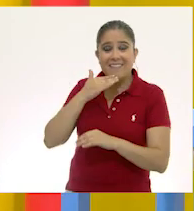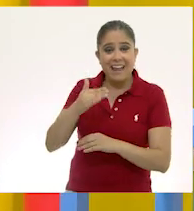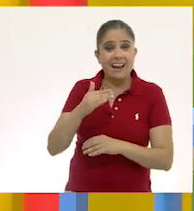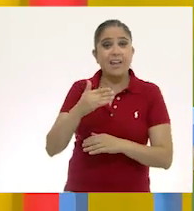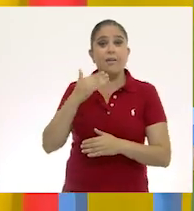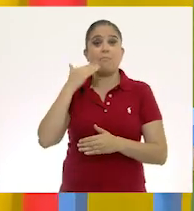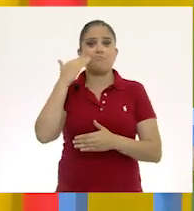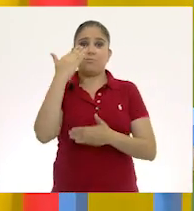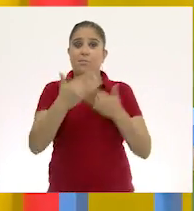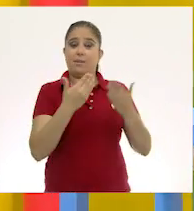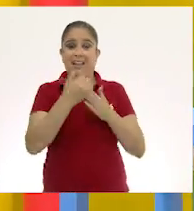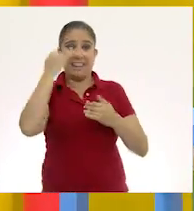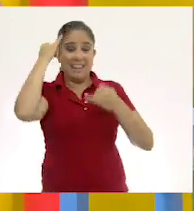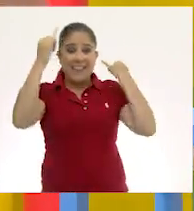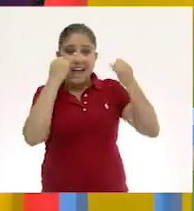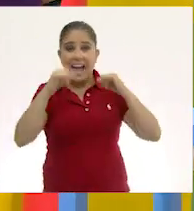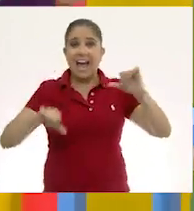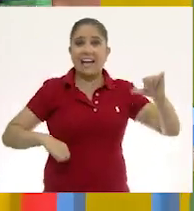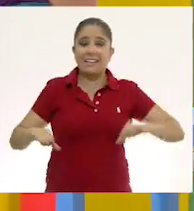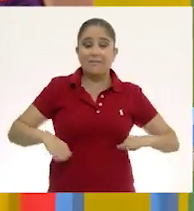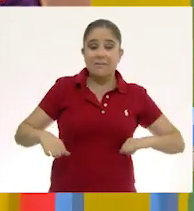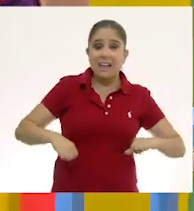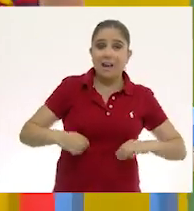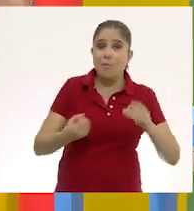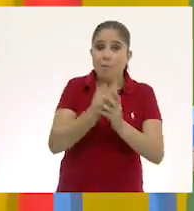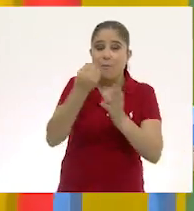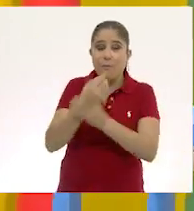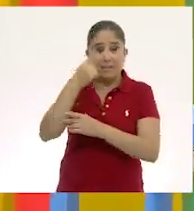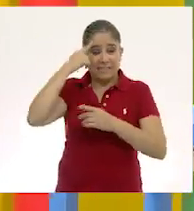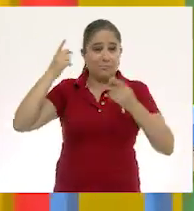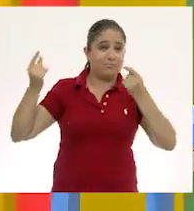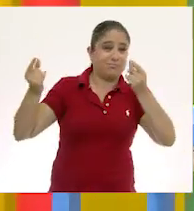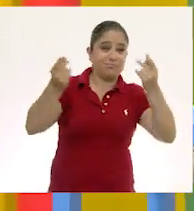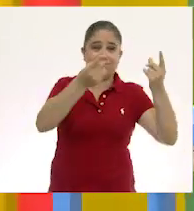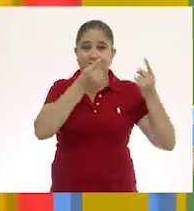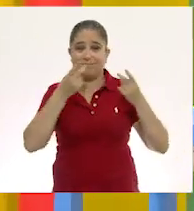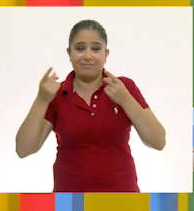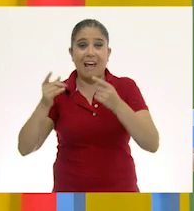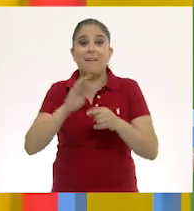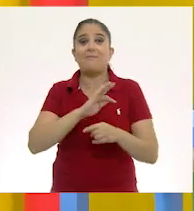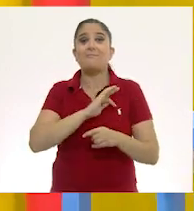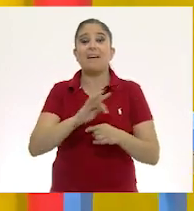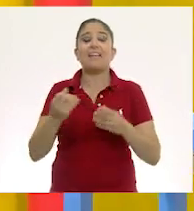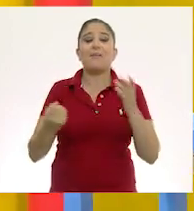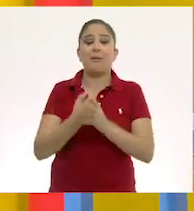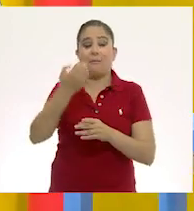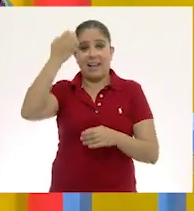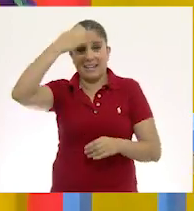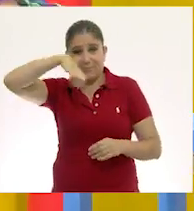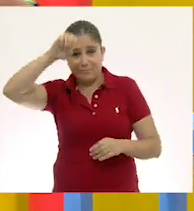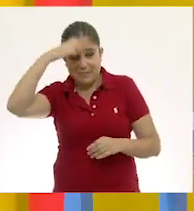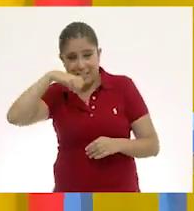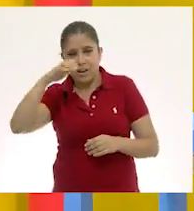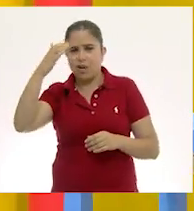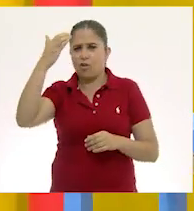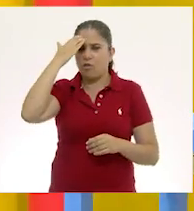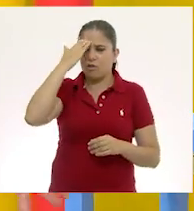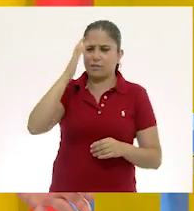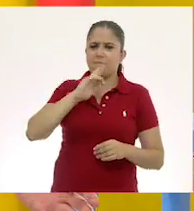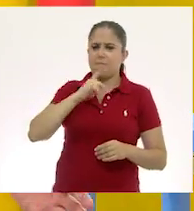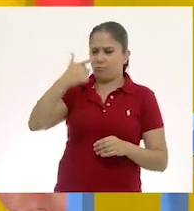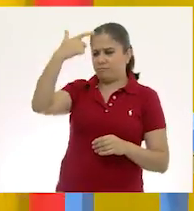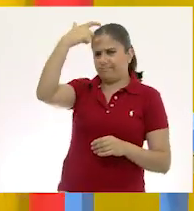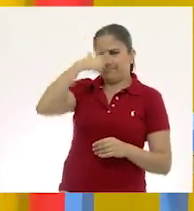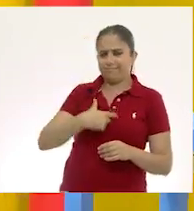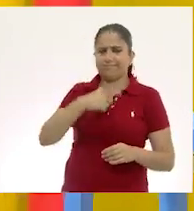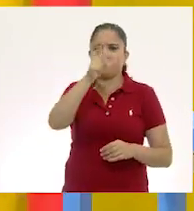ideas y actividades diferentes mantiene nuestra mente activa y nos permite vivir nuevas experiencias, conocernos mejor a